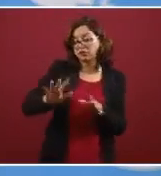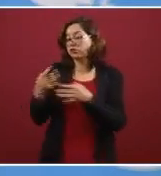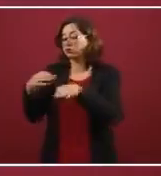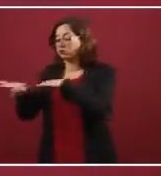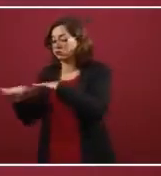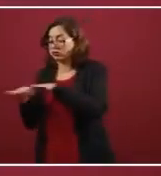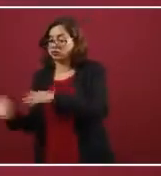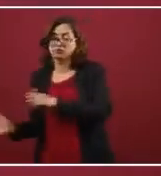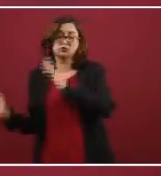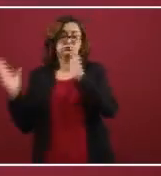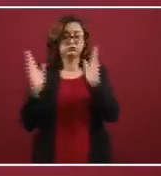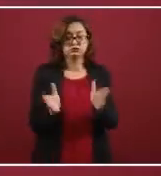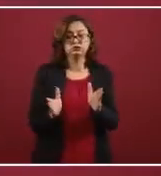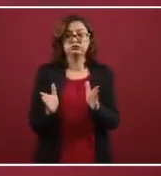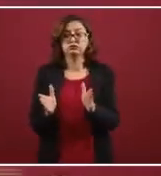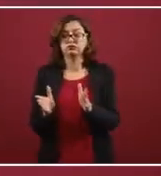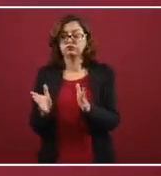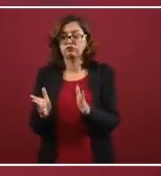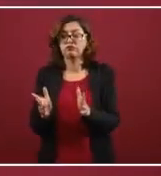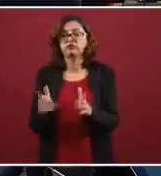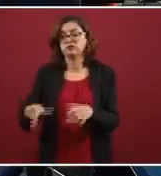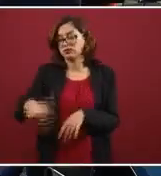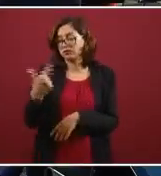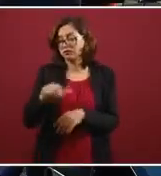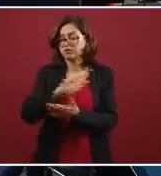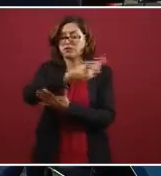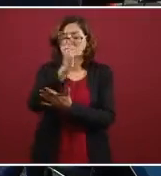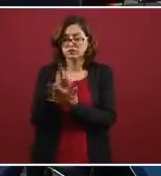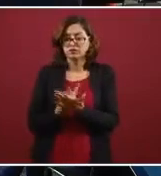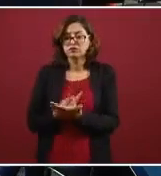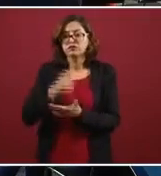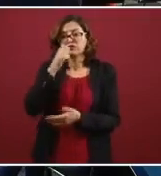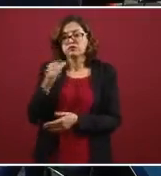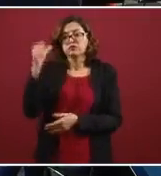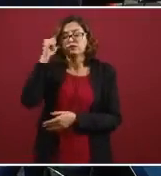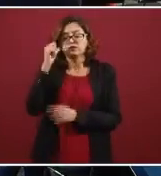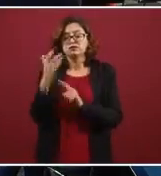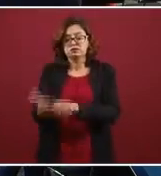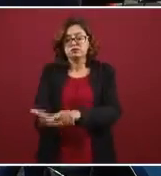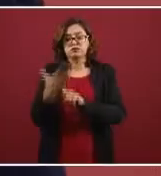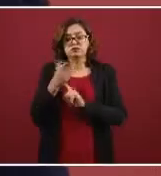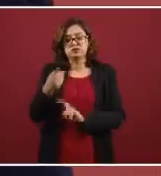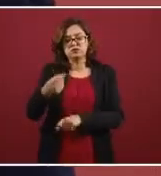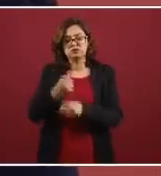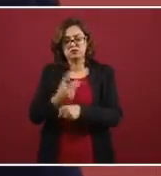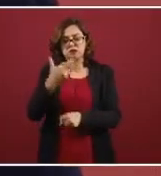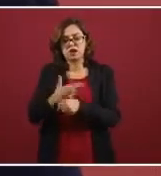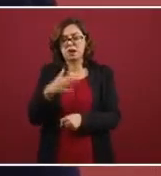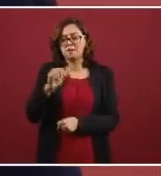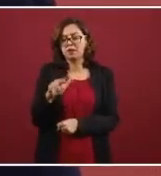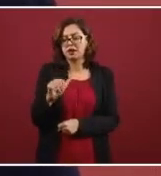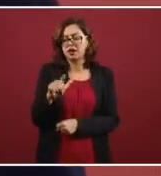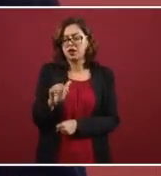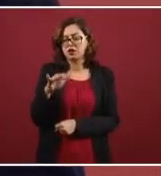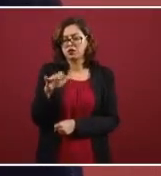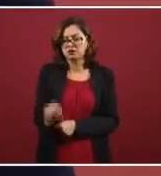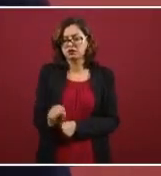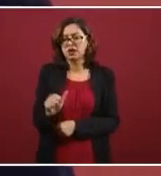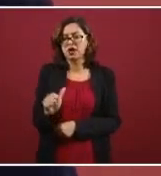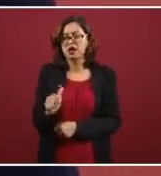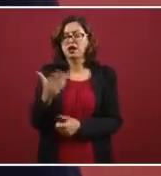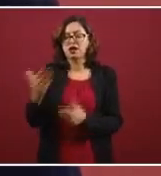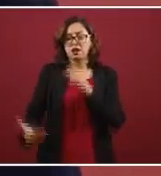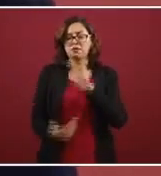la parte, por supuesto, los 12 programas que ayer nos hizo favor la secretaria María Luisa Albores presentó en la